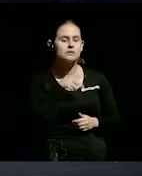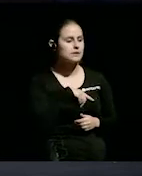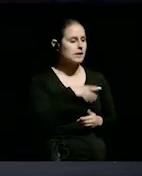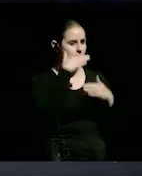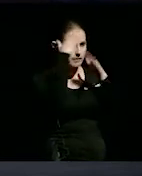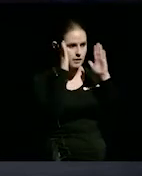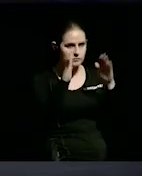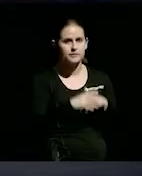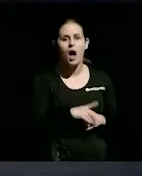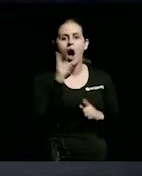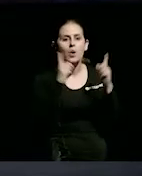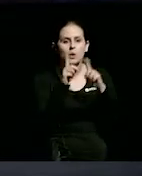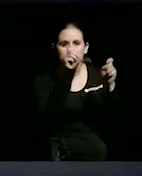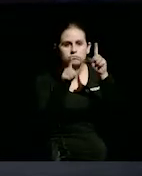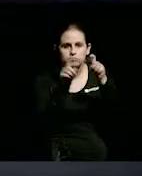por ahí?